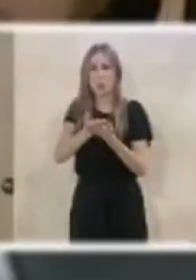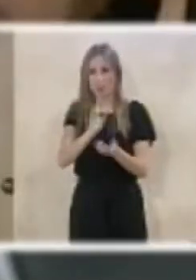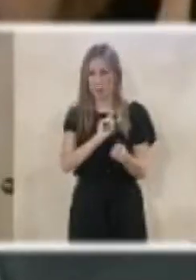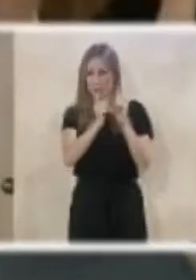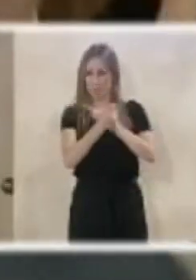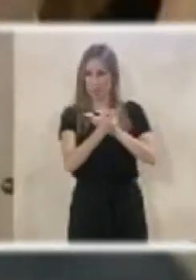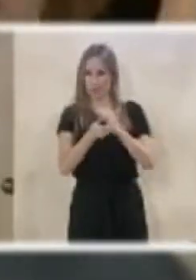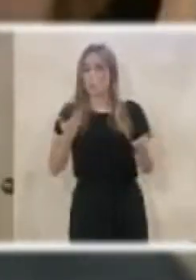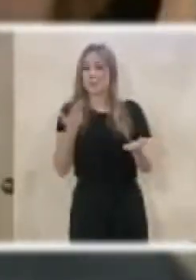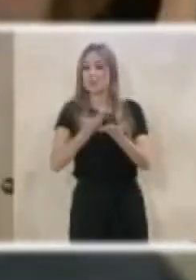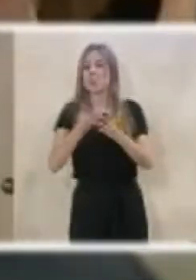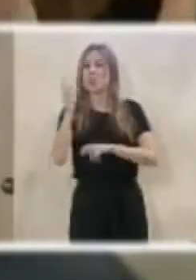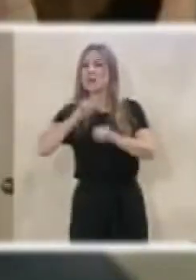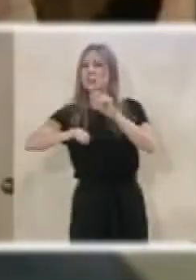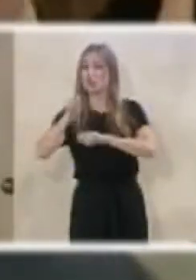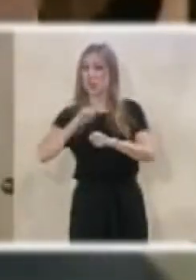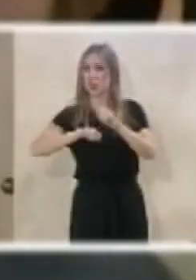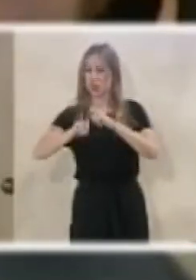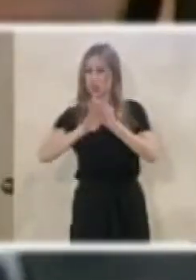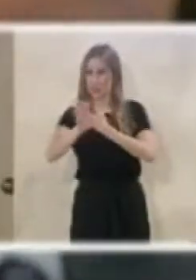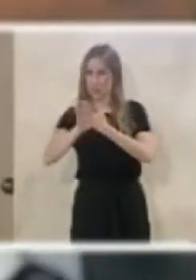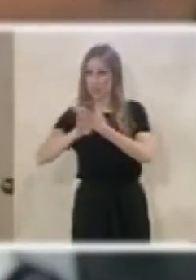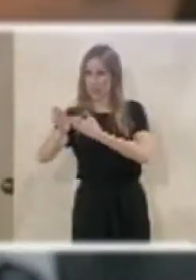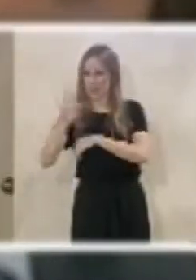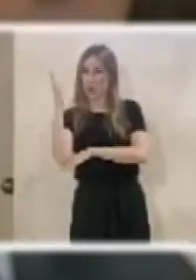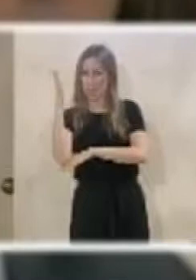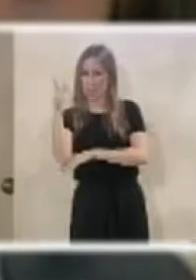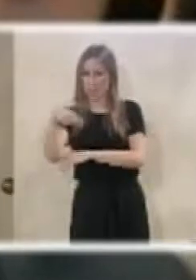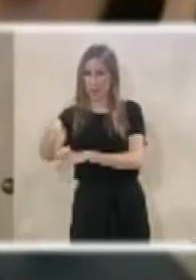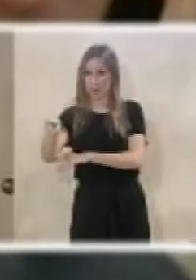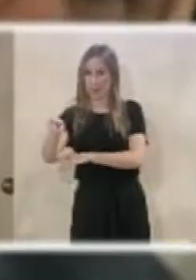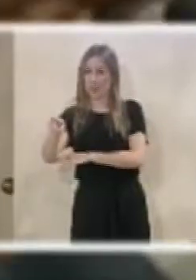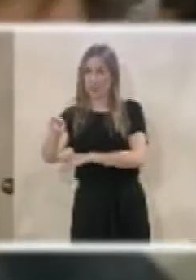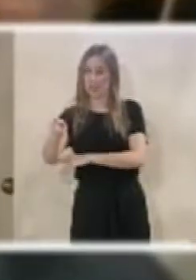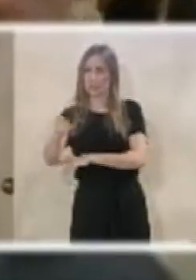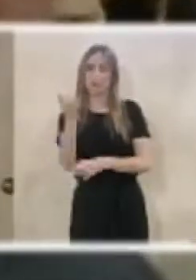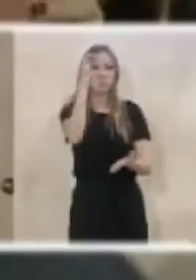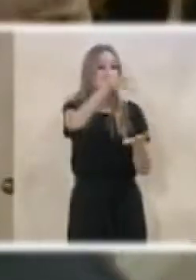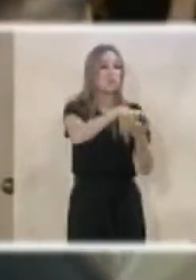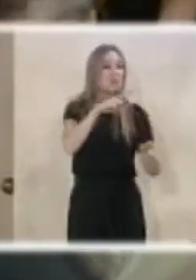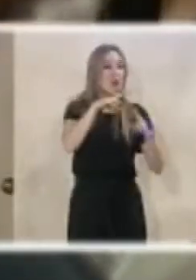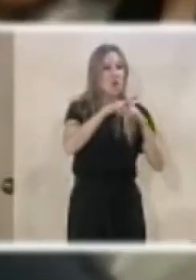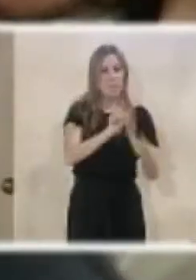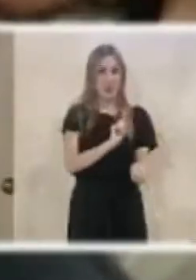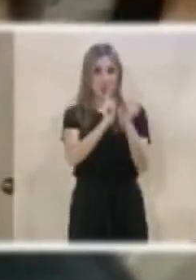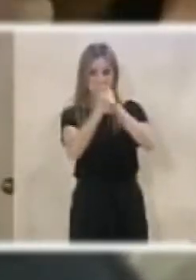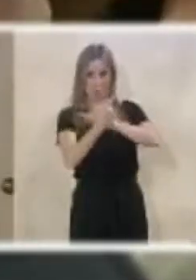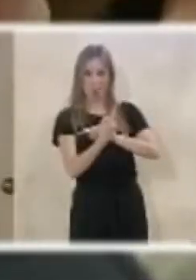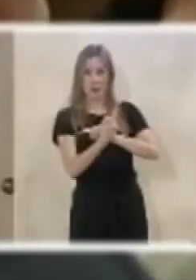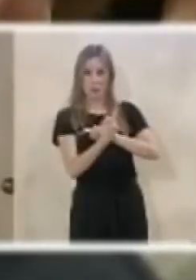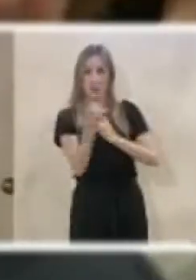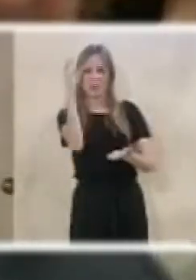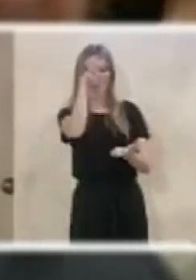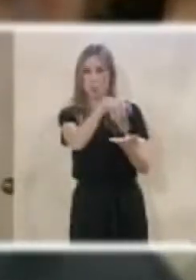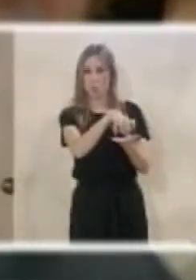la petición de la Asociación de Vecinos La Palmera de cambiarle la denominación del